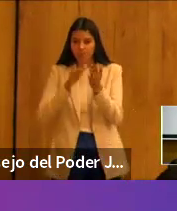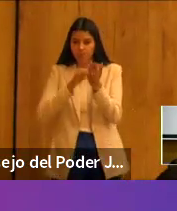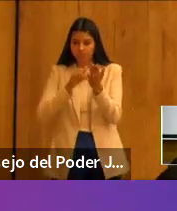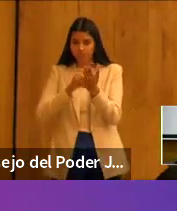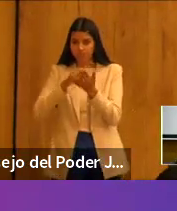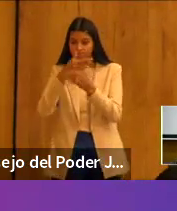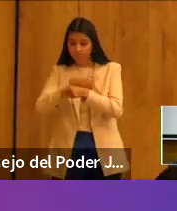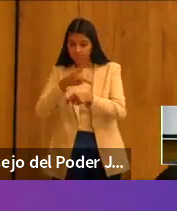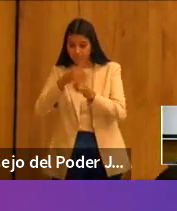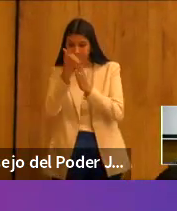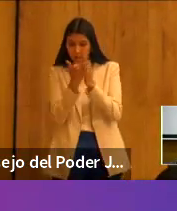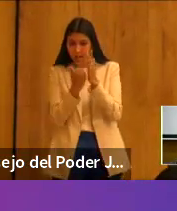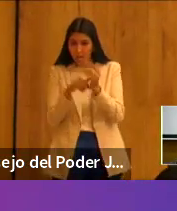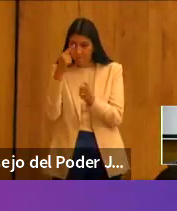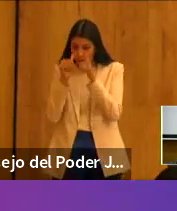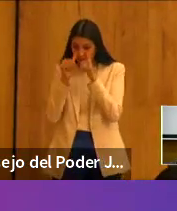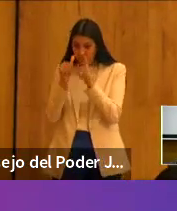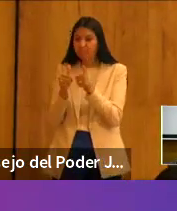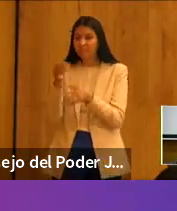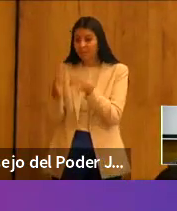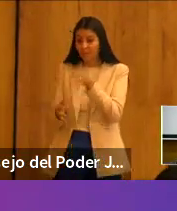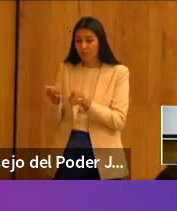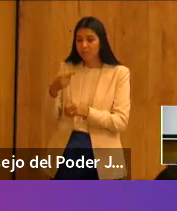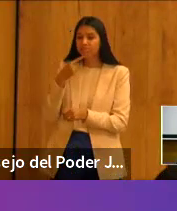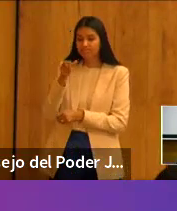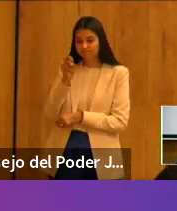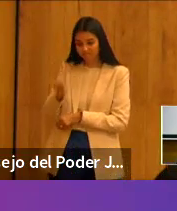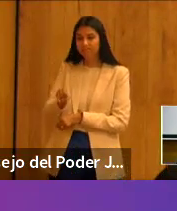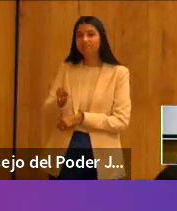el tribunal optó por sí condenar.